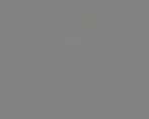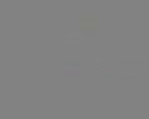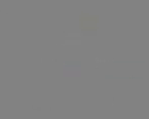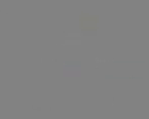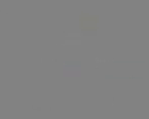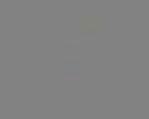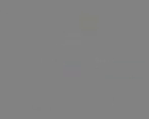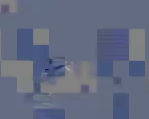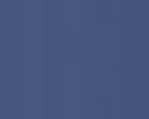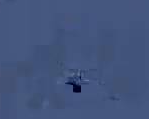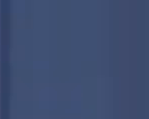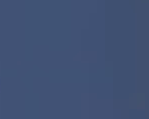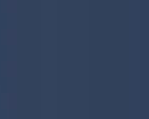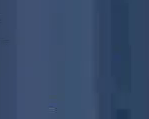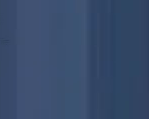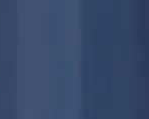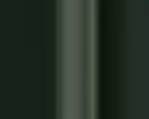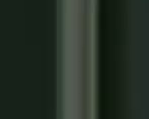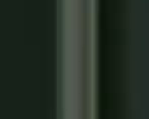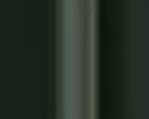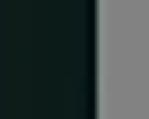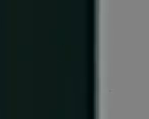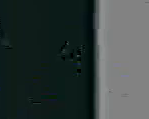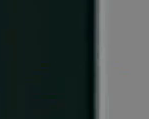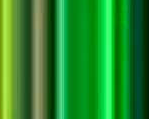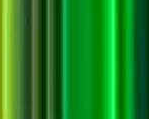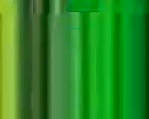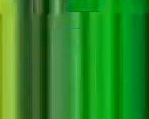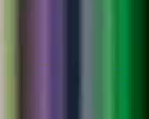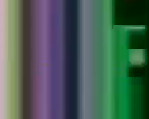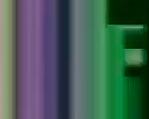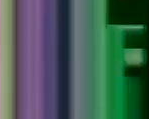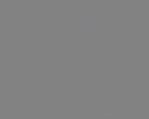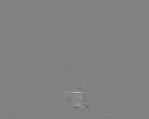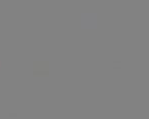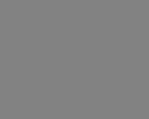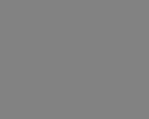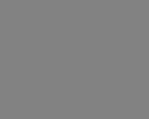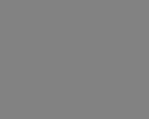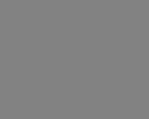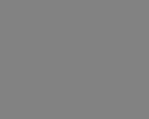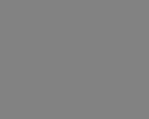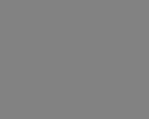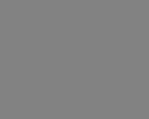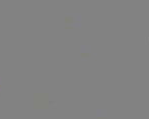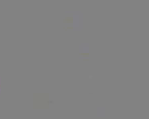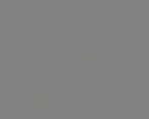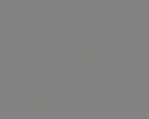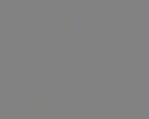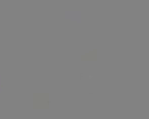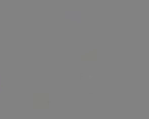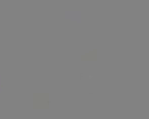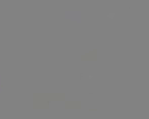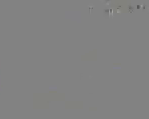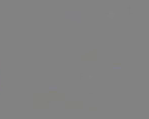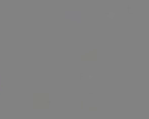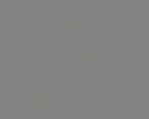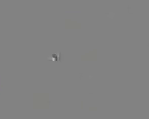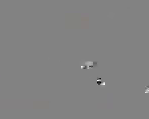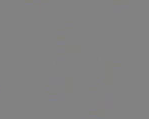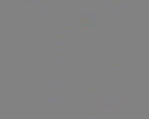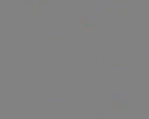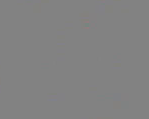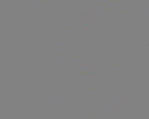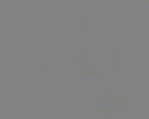Llevarlo y luego buen mantenimiento. Un buen mantenimiento. ¿Verdad?